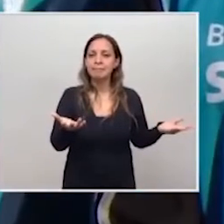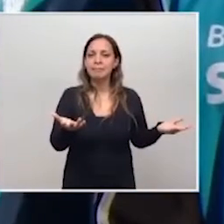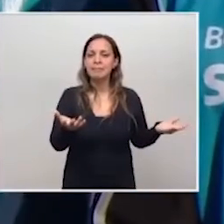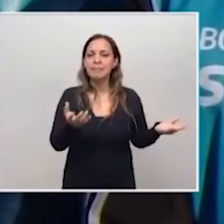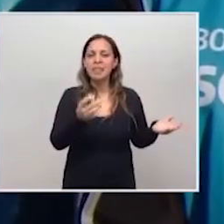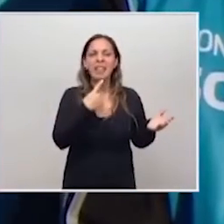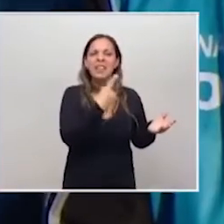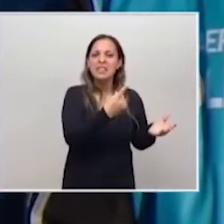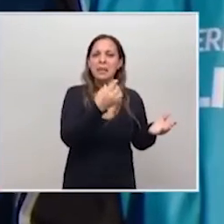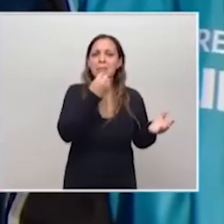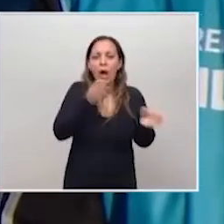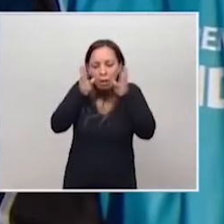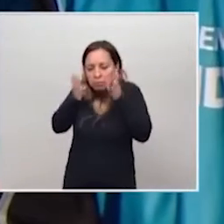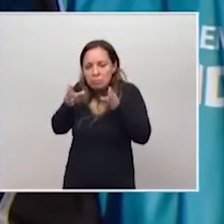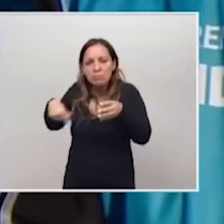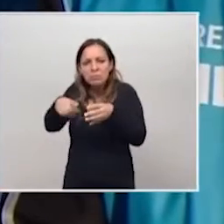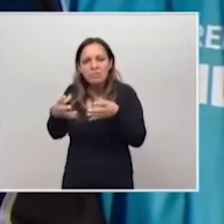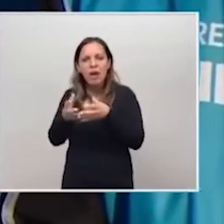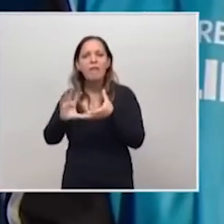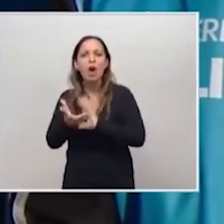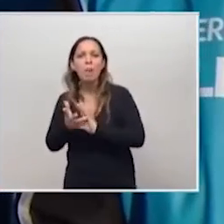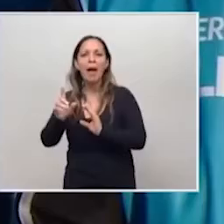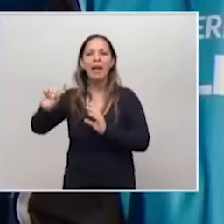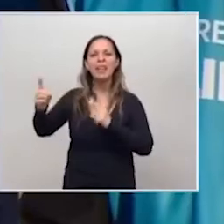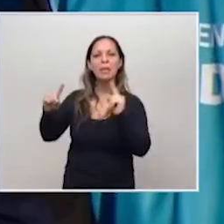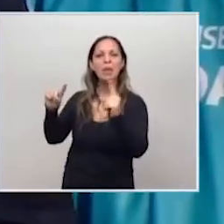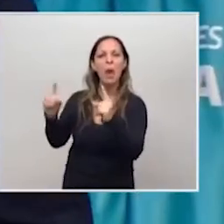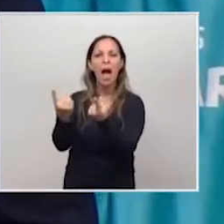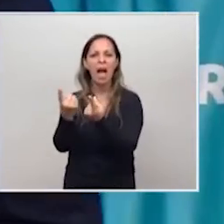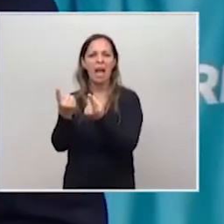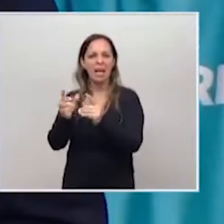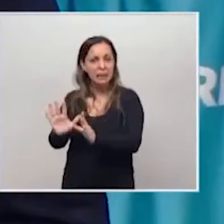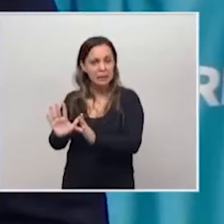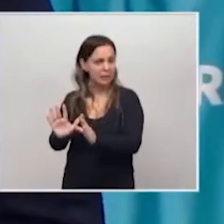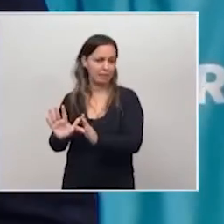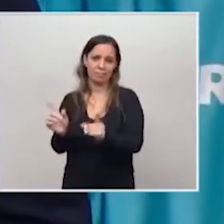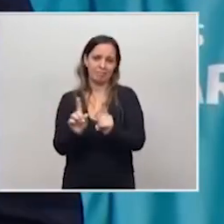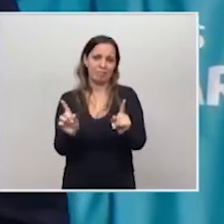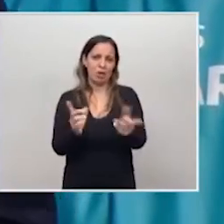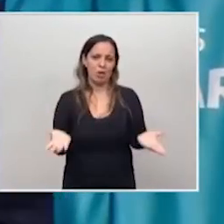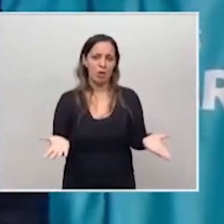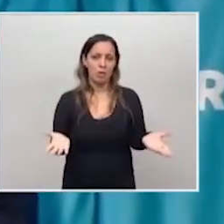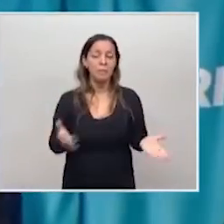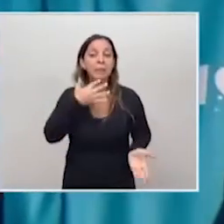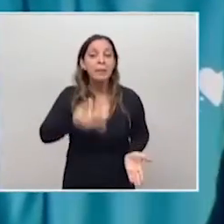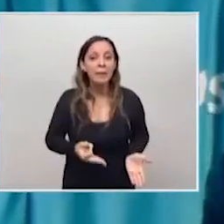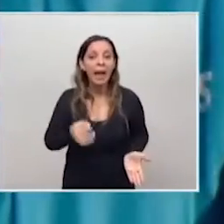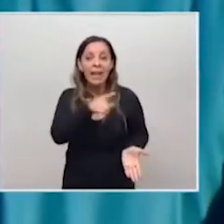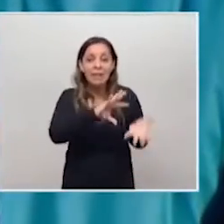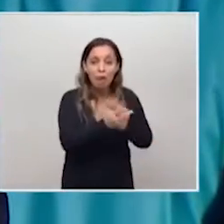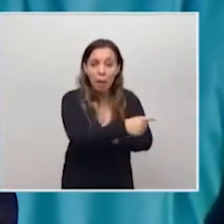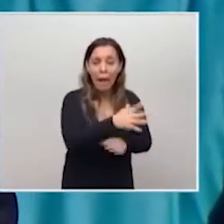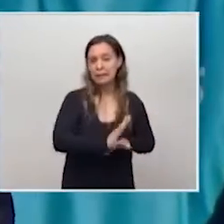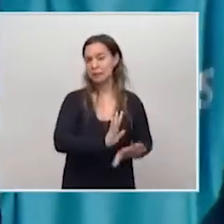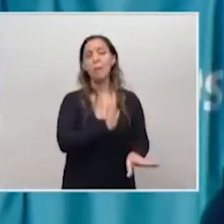propia. El camino individual, el egoísmo. Y la verdad que no. La verdad que es la actitud más torpe, más